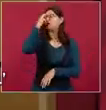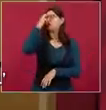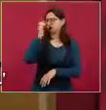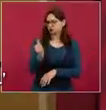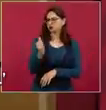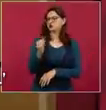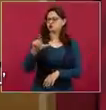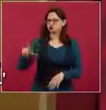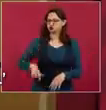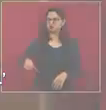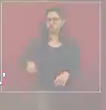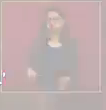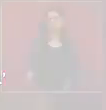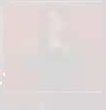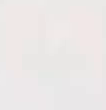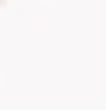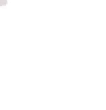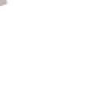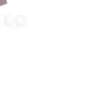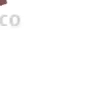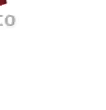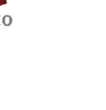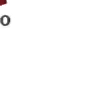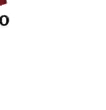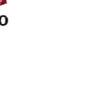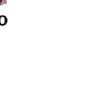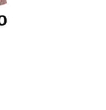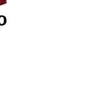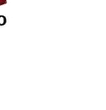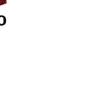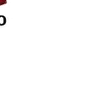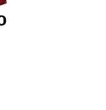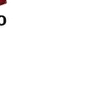gobernante morin a la esperanza de mexico